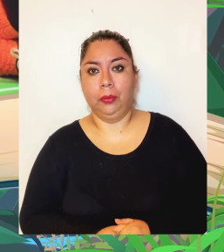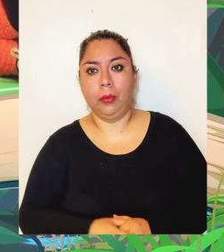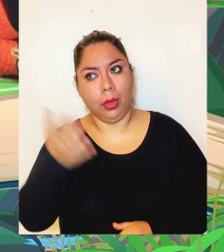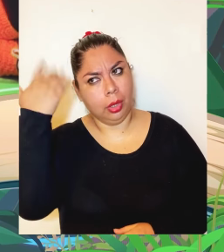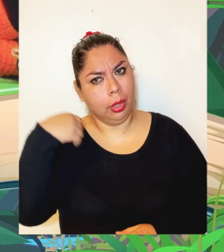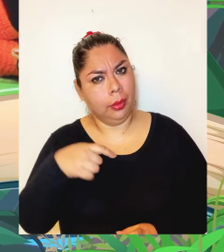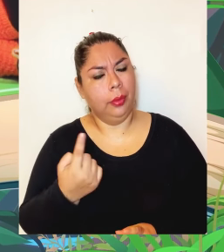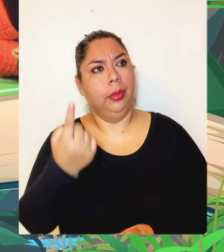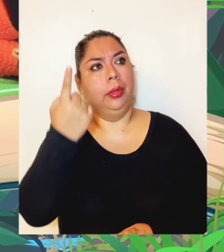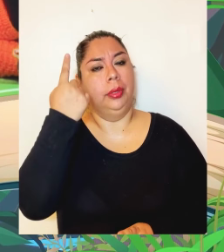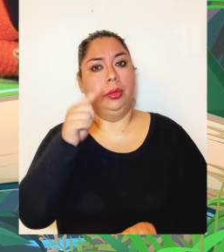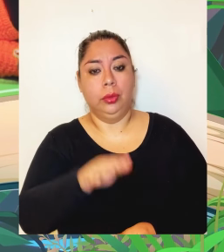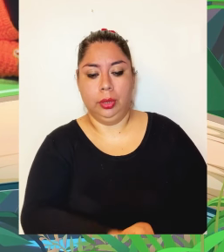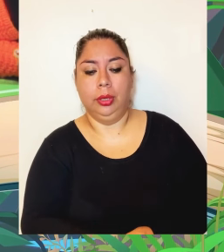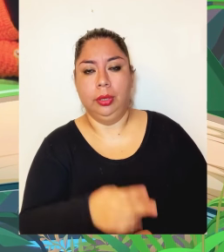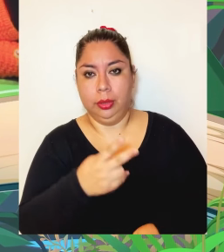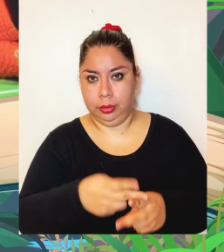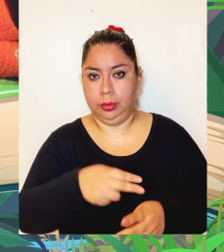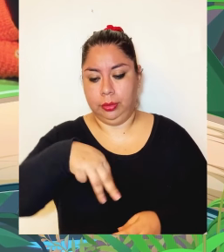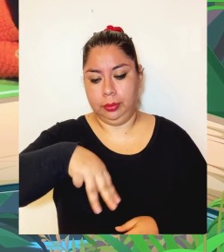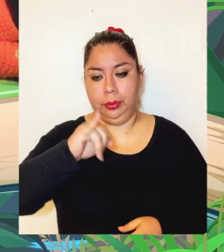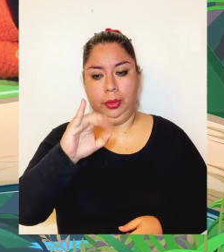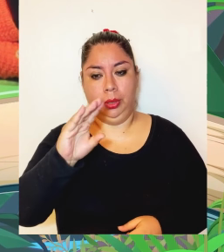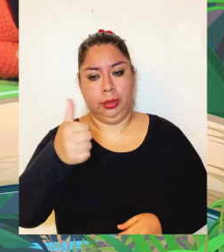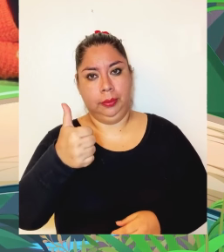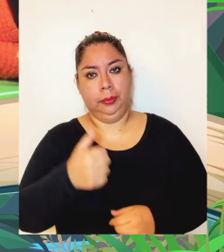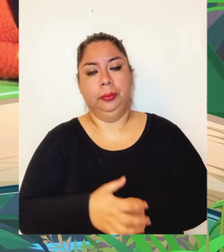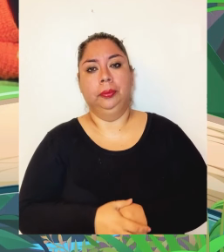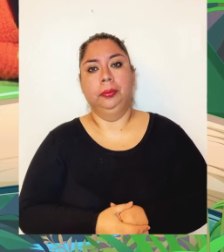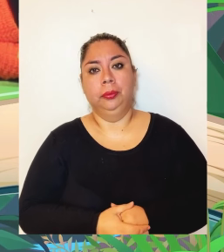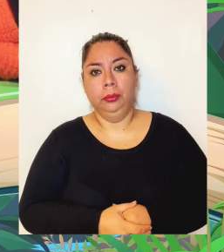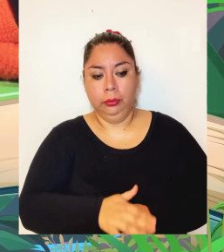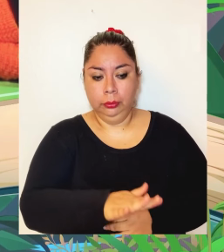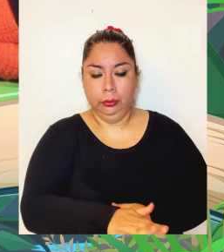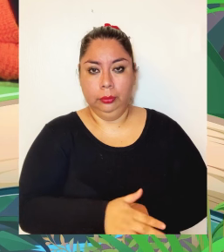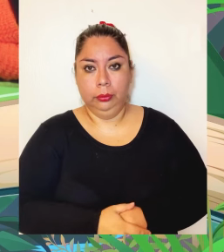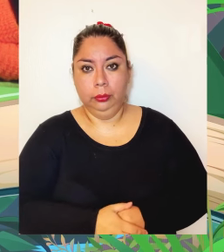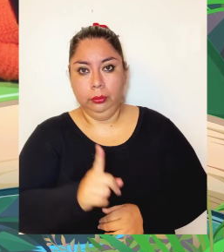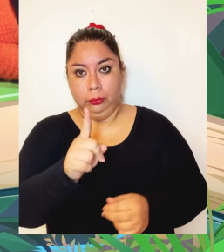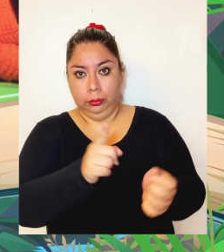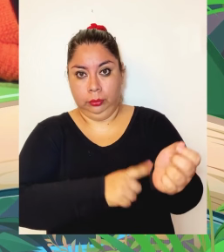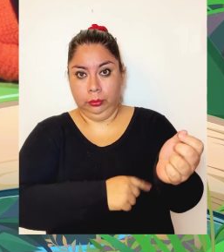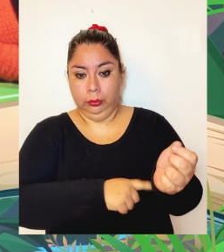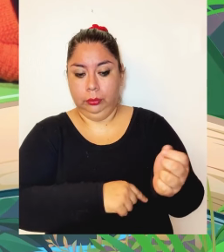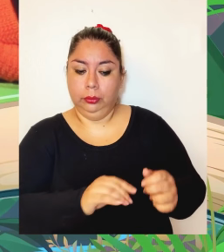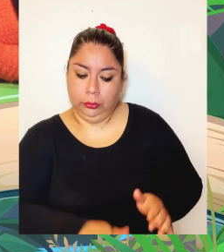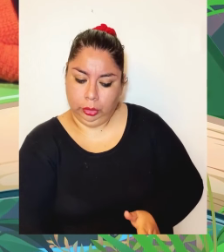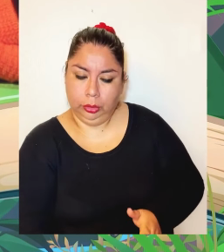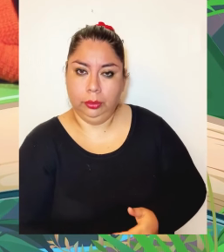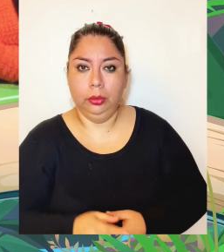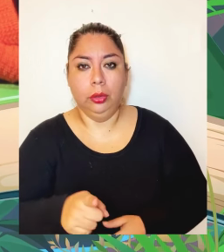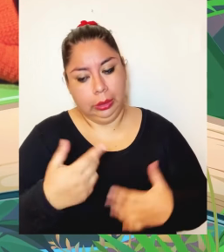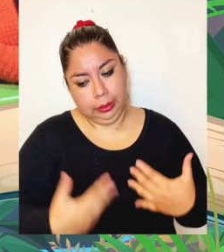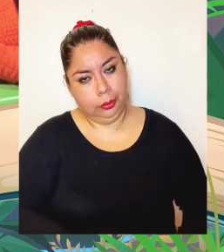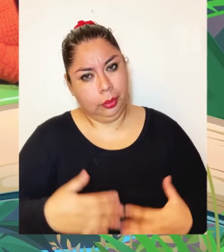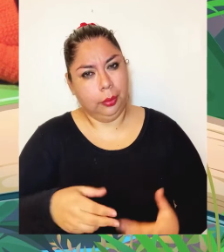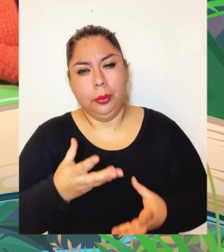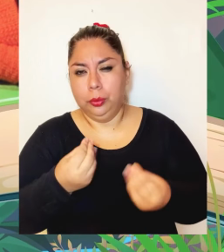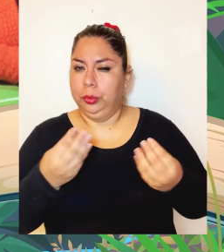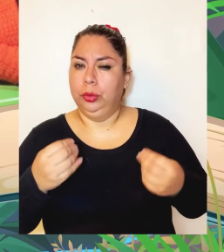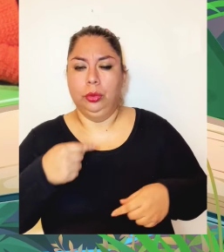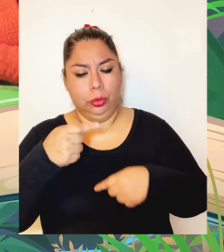Cargan pasnita, mica su tío. Se va a cargar ñañita, juchulla. Se va a empujar